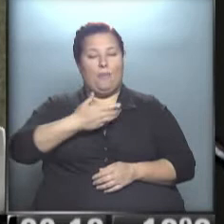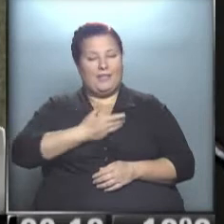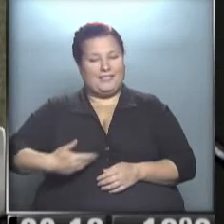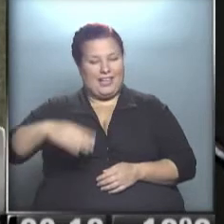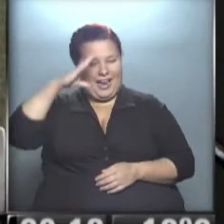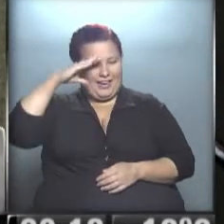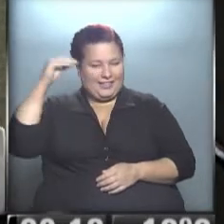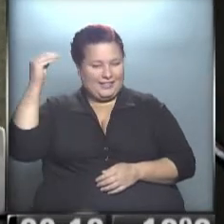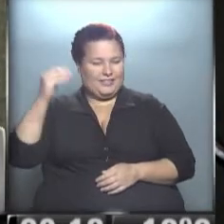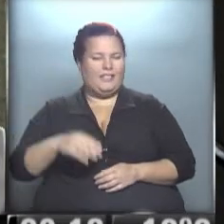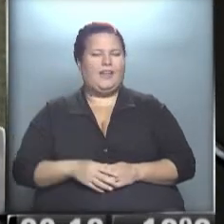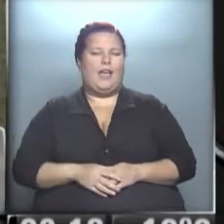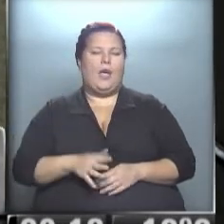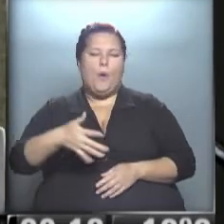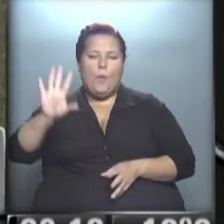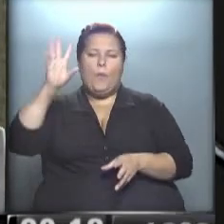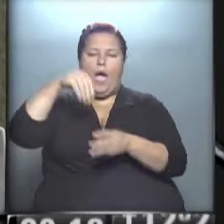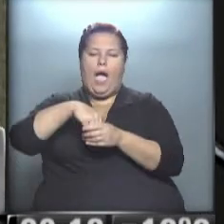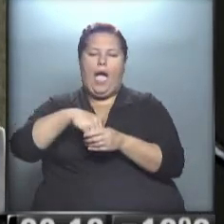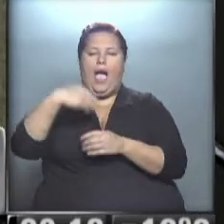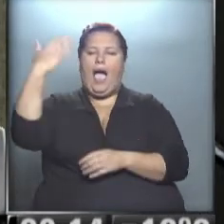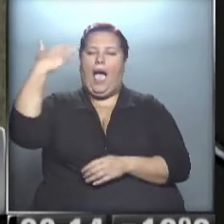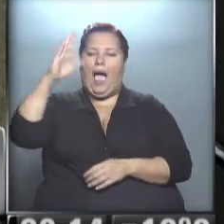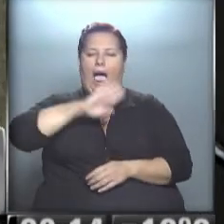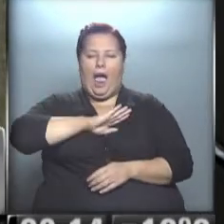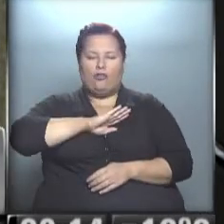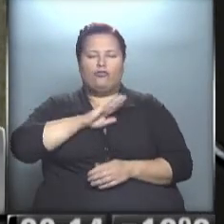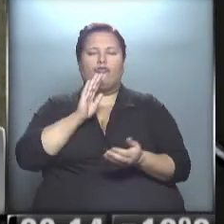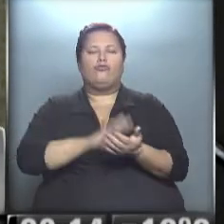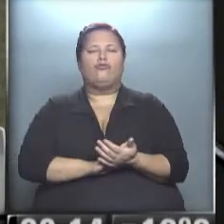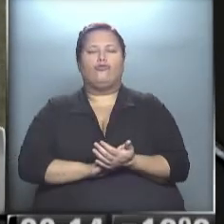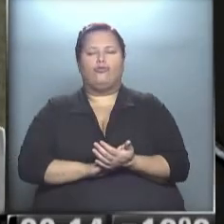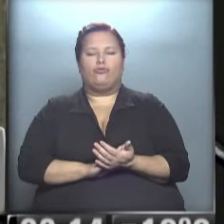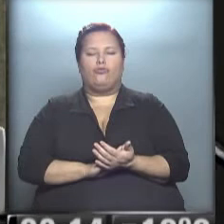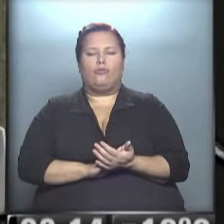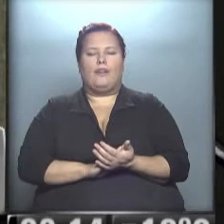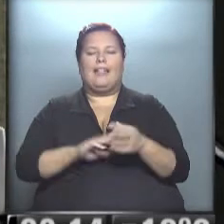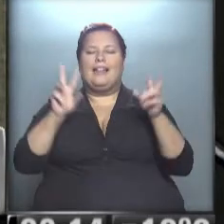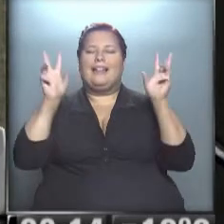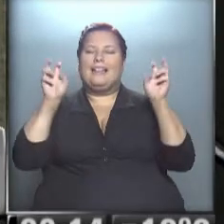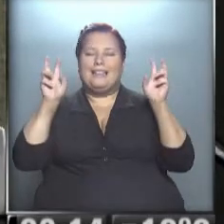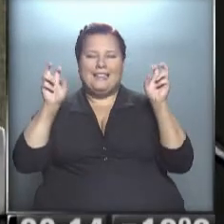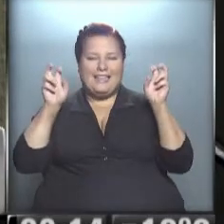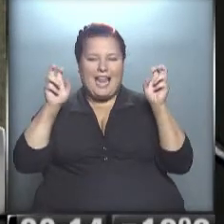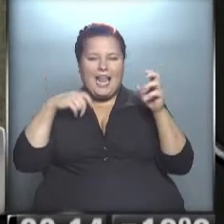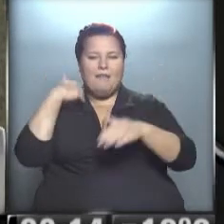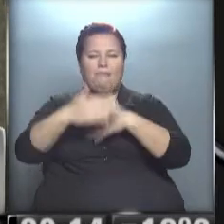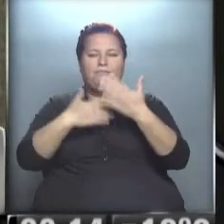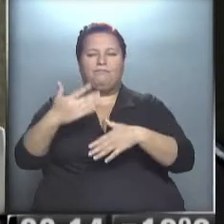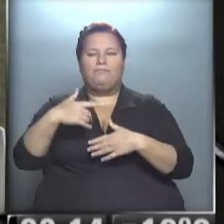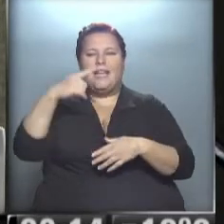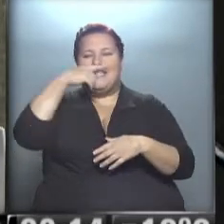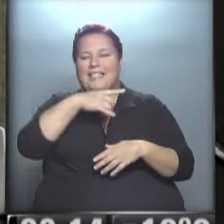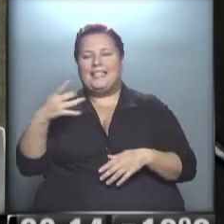nación participará en un acto respecto al tema de la puesta en funcionamiento las siete